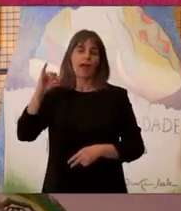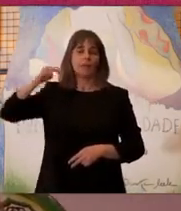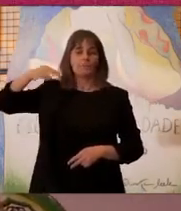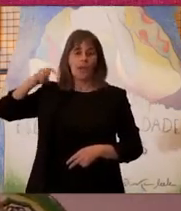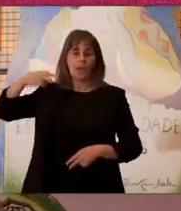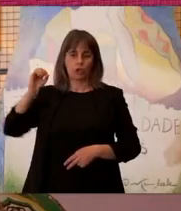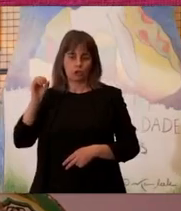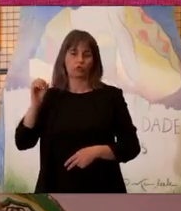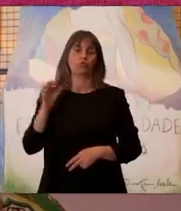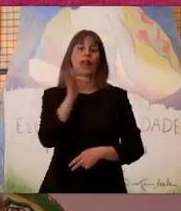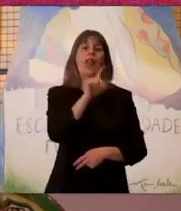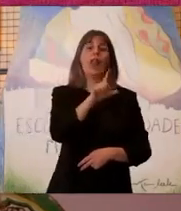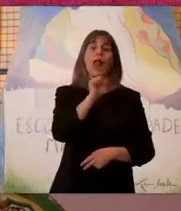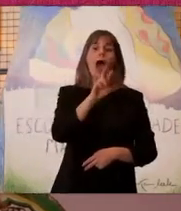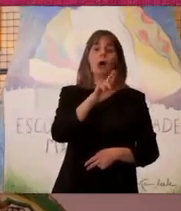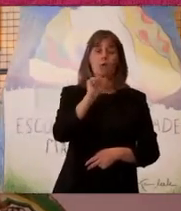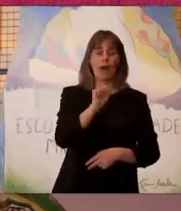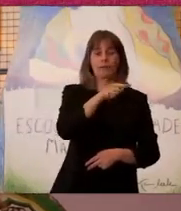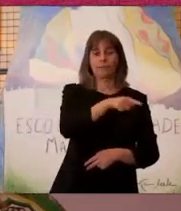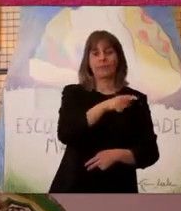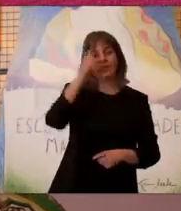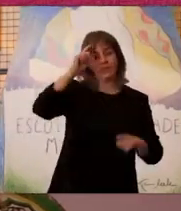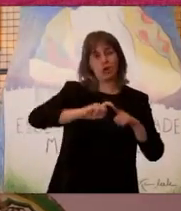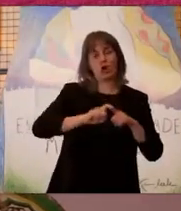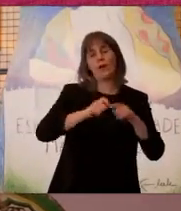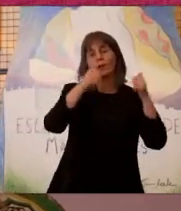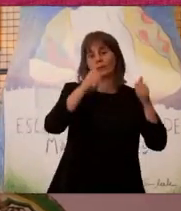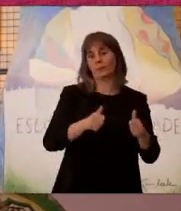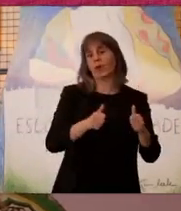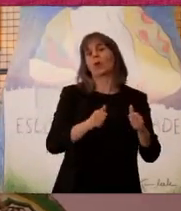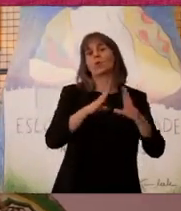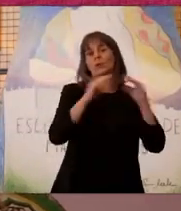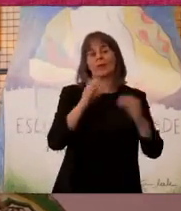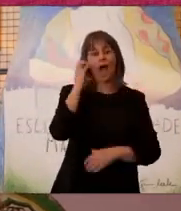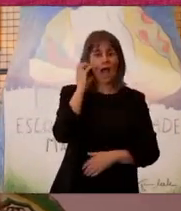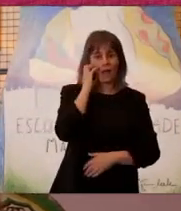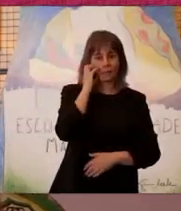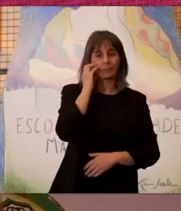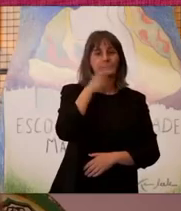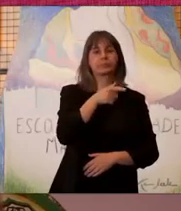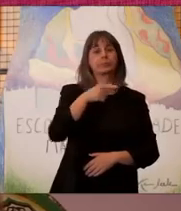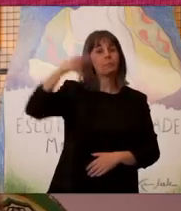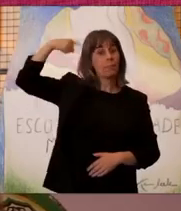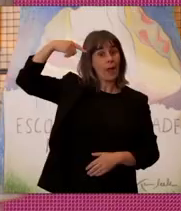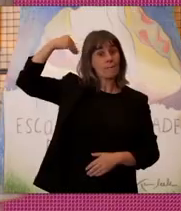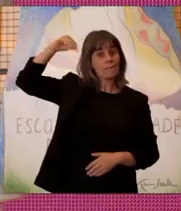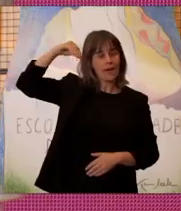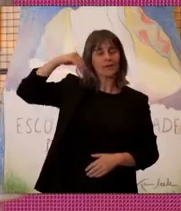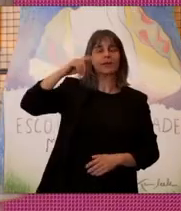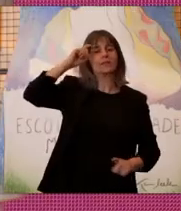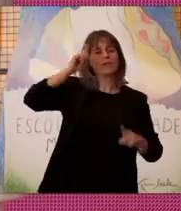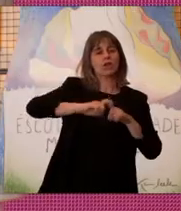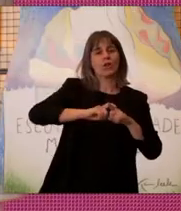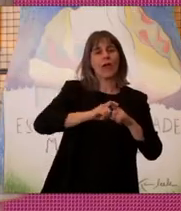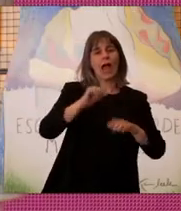Laura verja Vega psicóloga licenciada en la universidad de chaén tengo un máster de psicología clínica neutro de